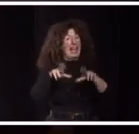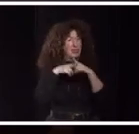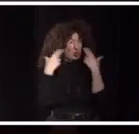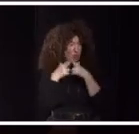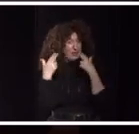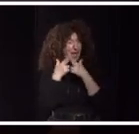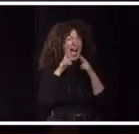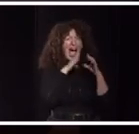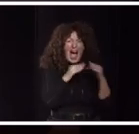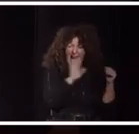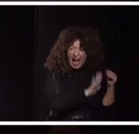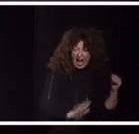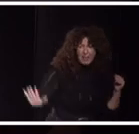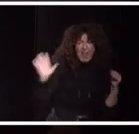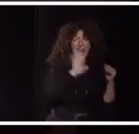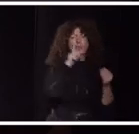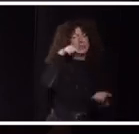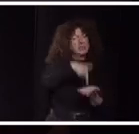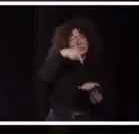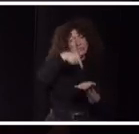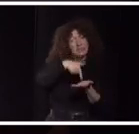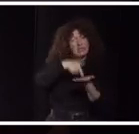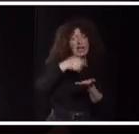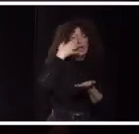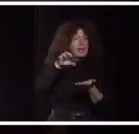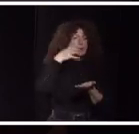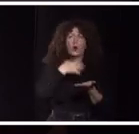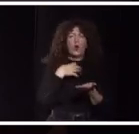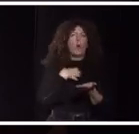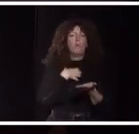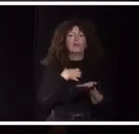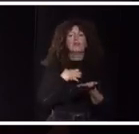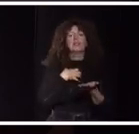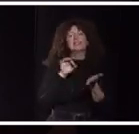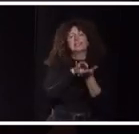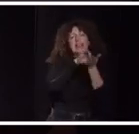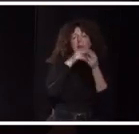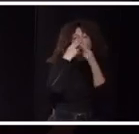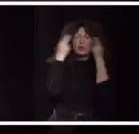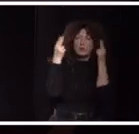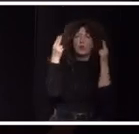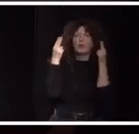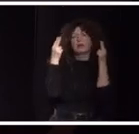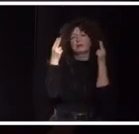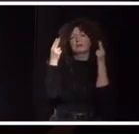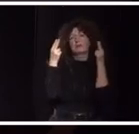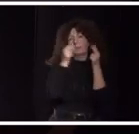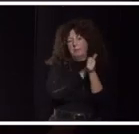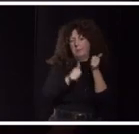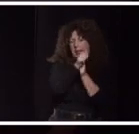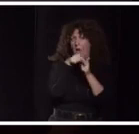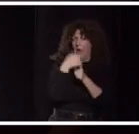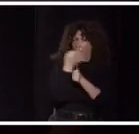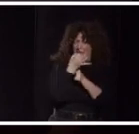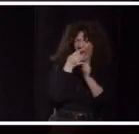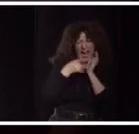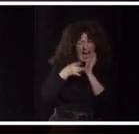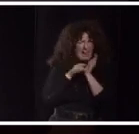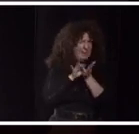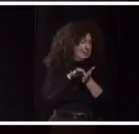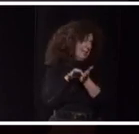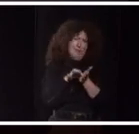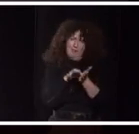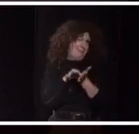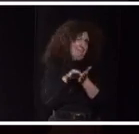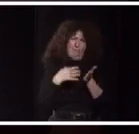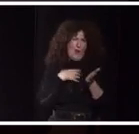toda Andalucía ahora mismo reivindicando que no se pueden privatizar los servicios públicos y que esa calidad del servicio no puede seguir como la